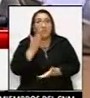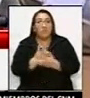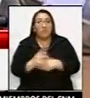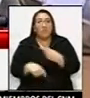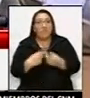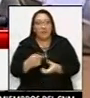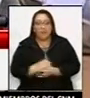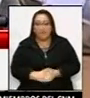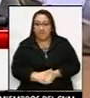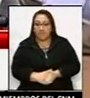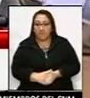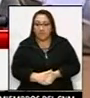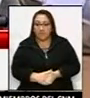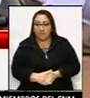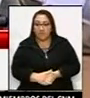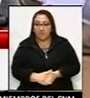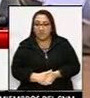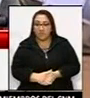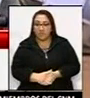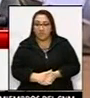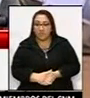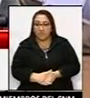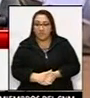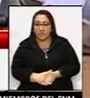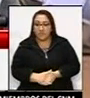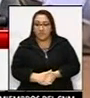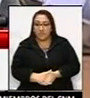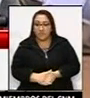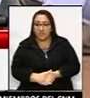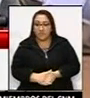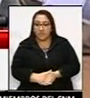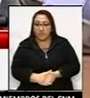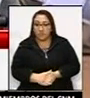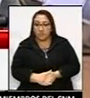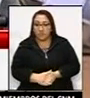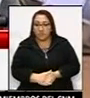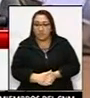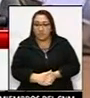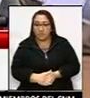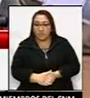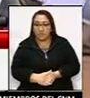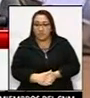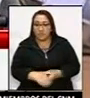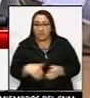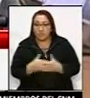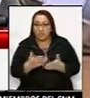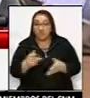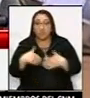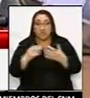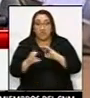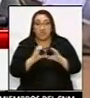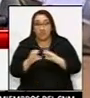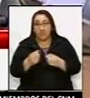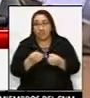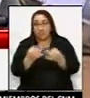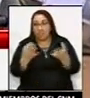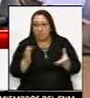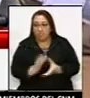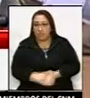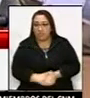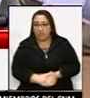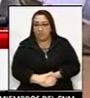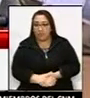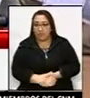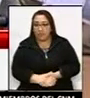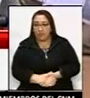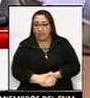siguiente. No, es que personalmente, miren, todas estas cosas que podríamos discutir, en realidad no se